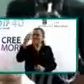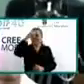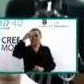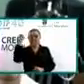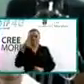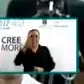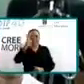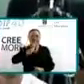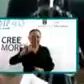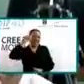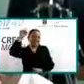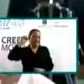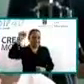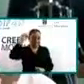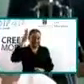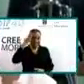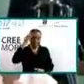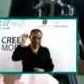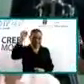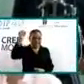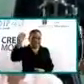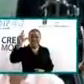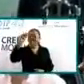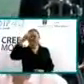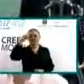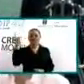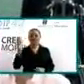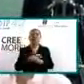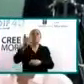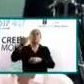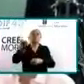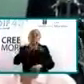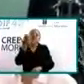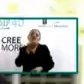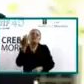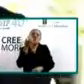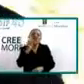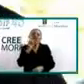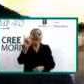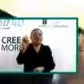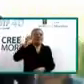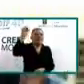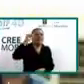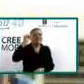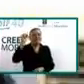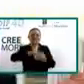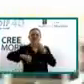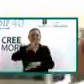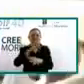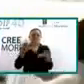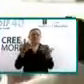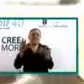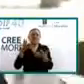es fácil, porque son prácticas en las cuales se acostumbra a la vida. Se generan culturas, valga